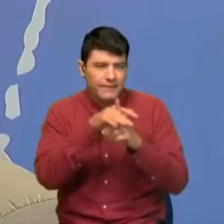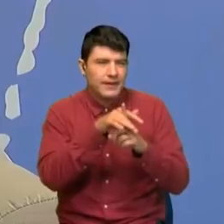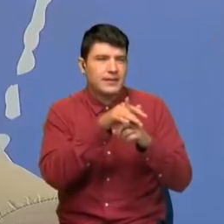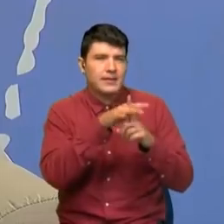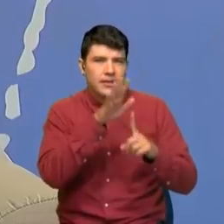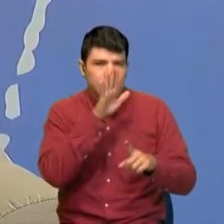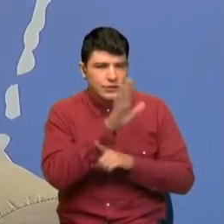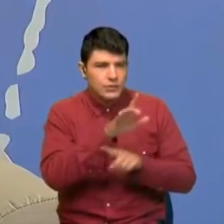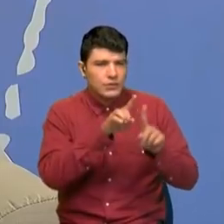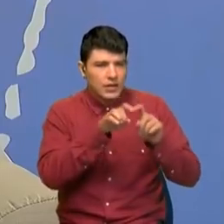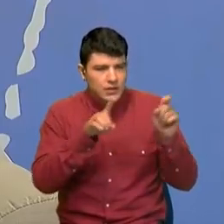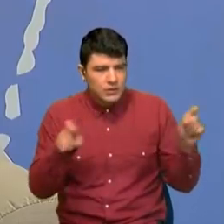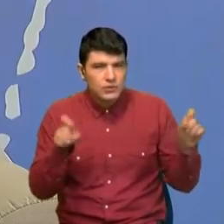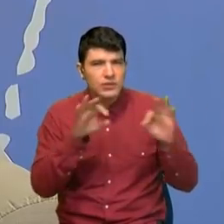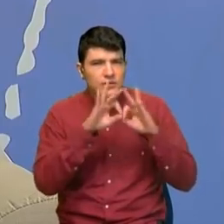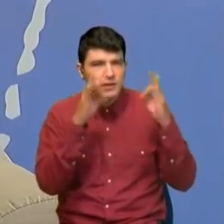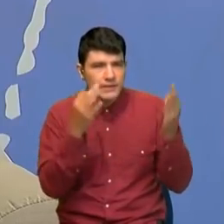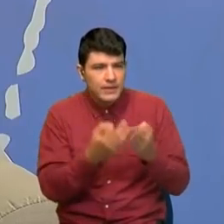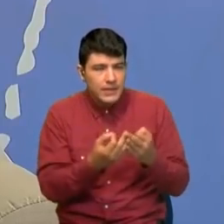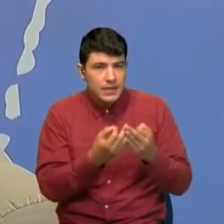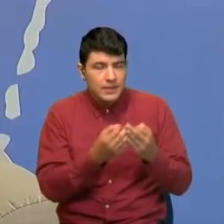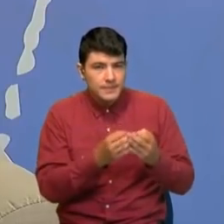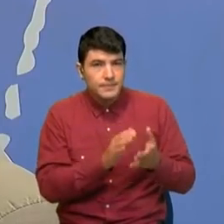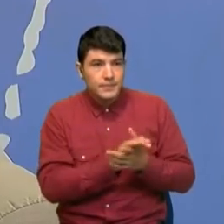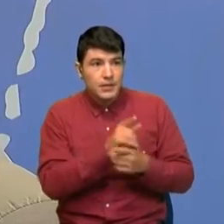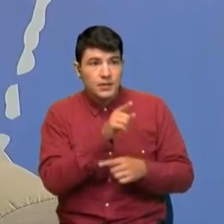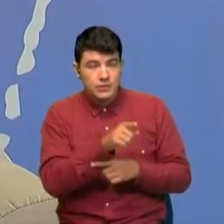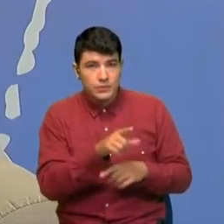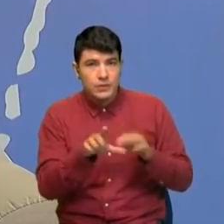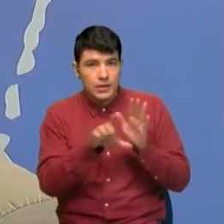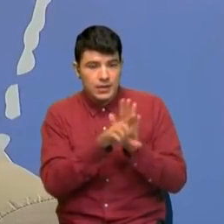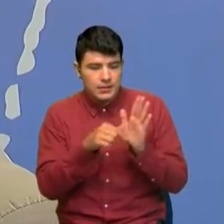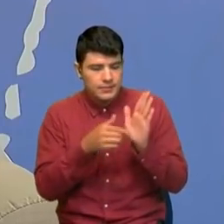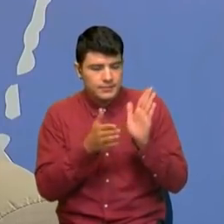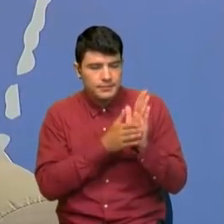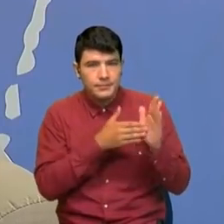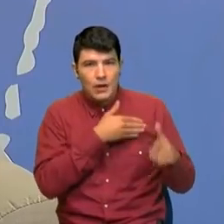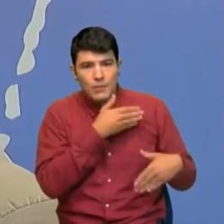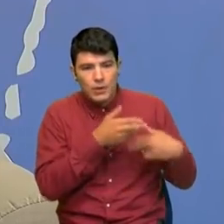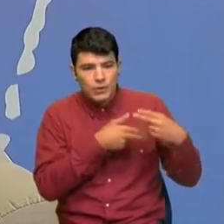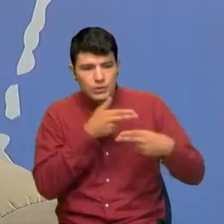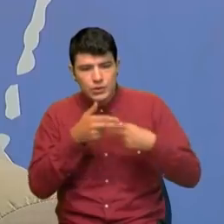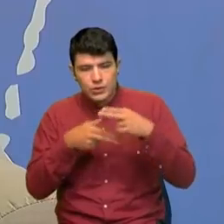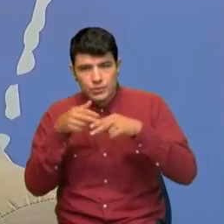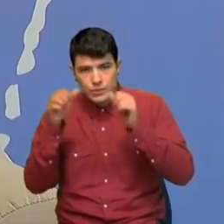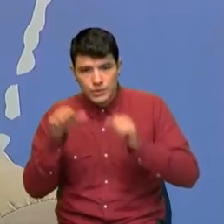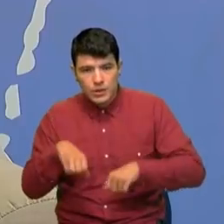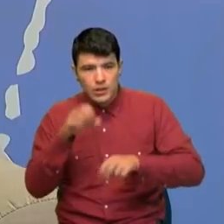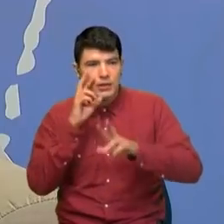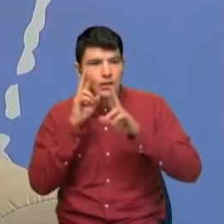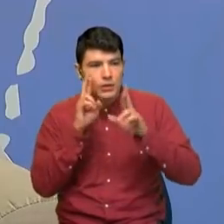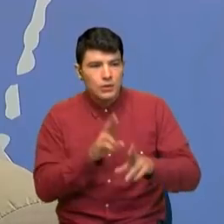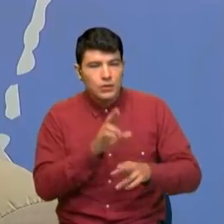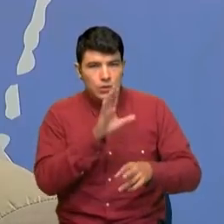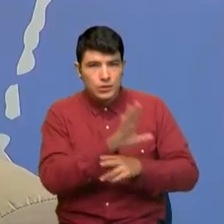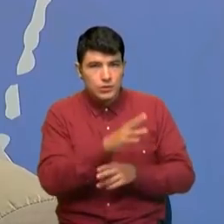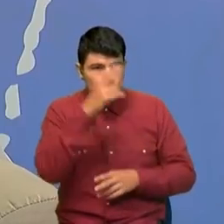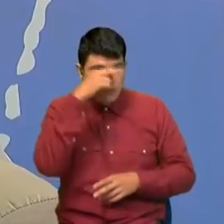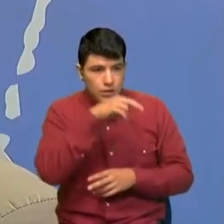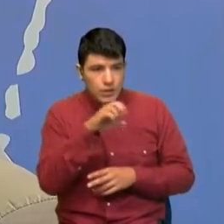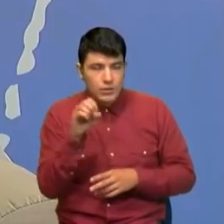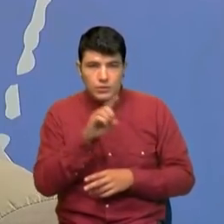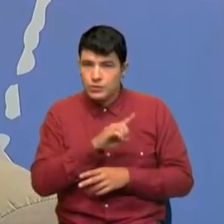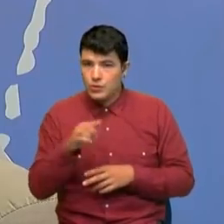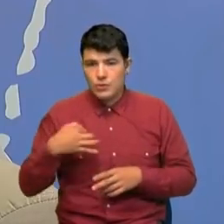los bienes como tal de su familia, la legislación ha establecido unos procedimientos para declarar a los hijos indignos